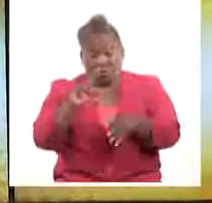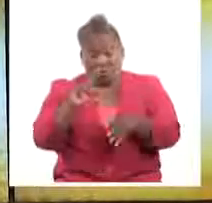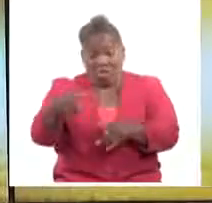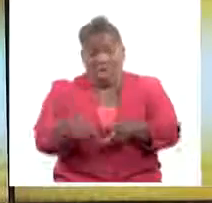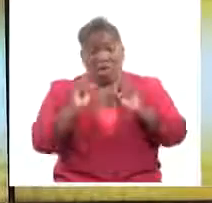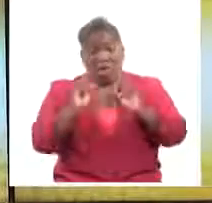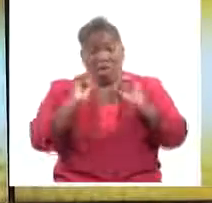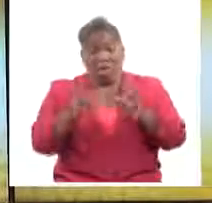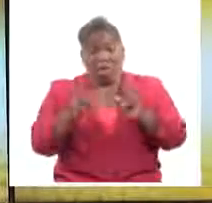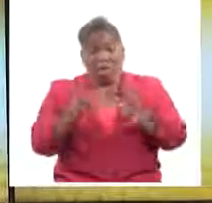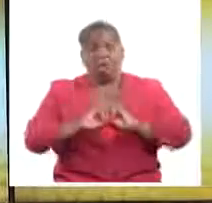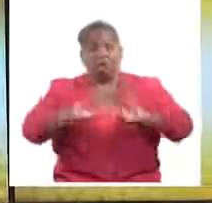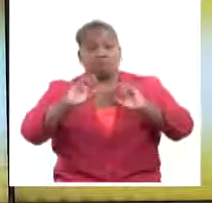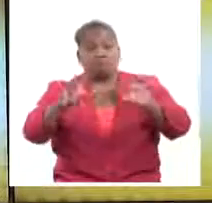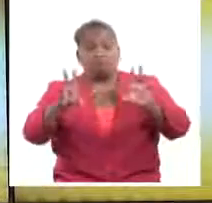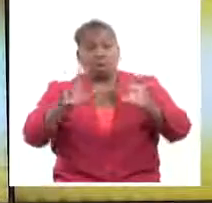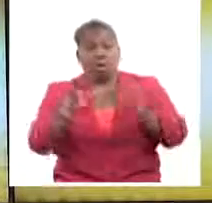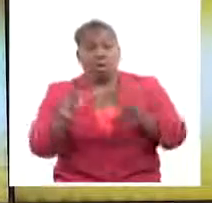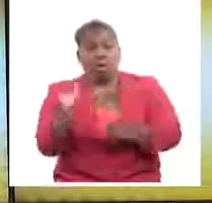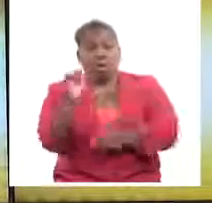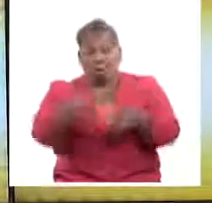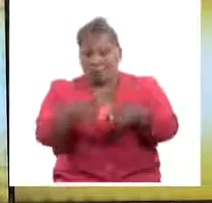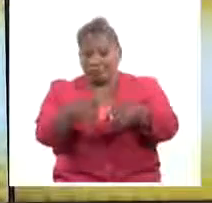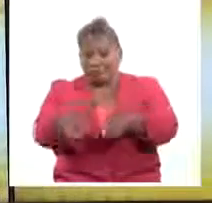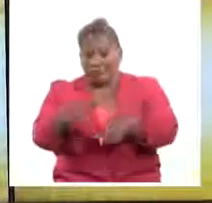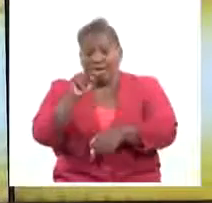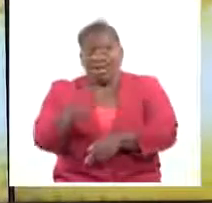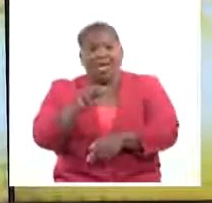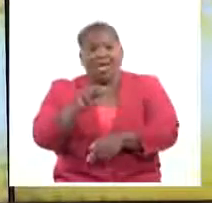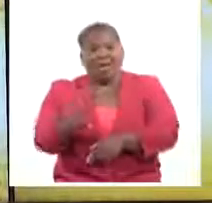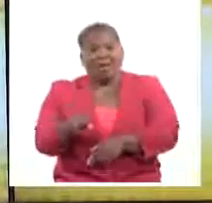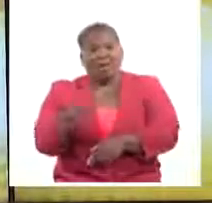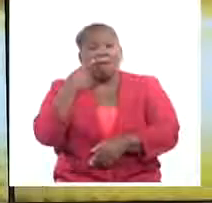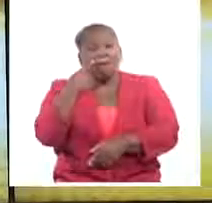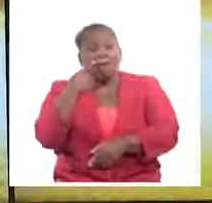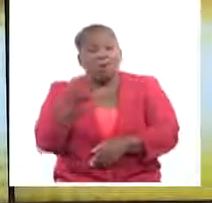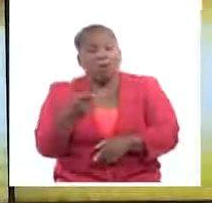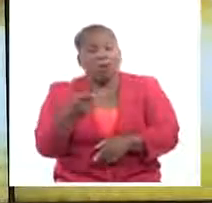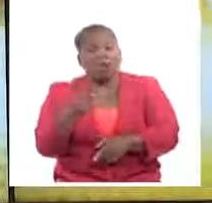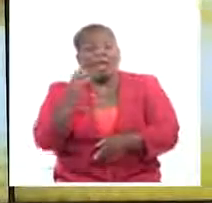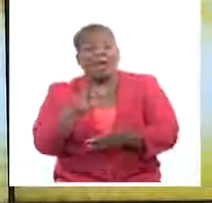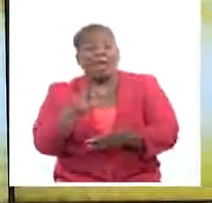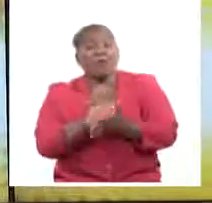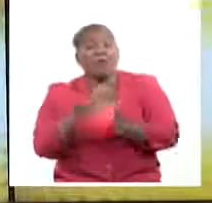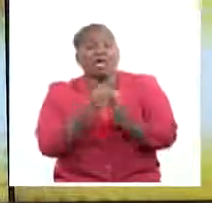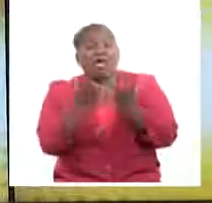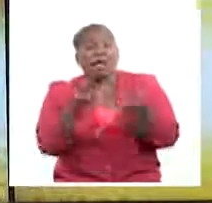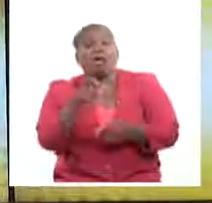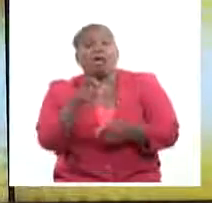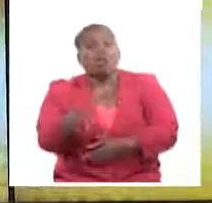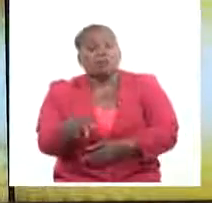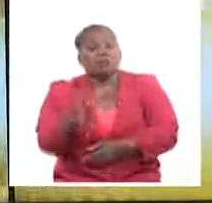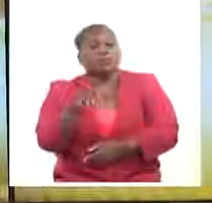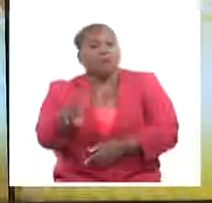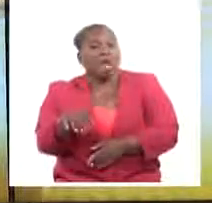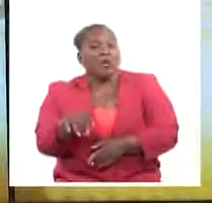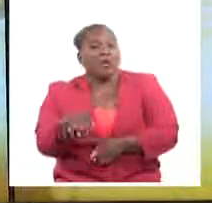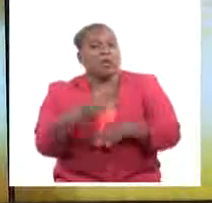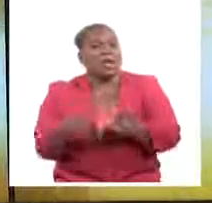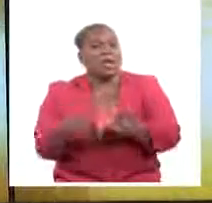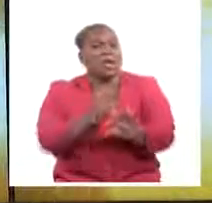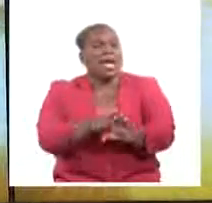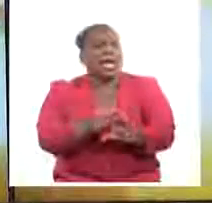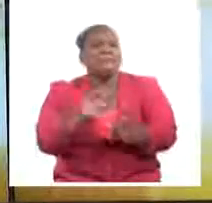la publicación de evidencias comprometedoras por el medio digital La Posta que apuntan a la existencia de una supuesta red de corrupción en